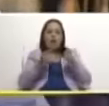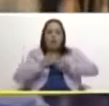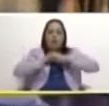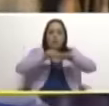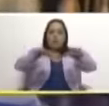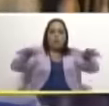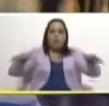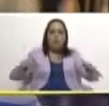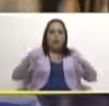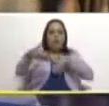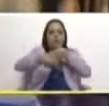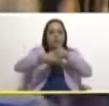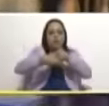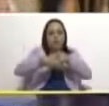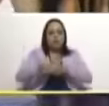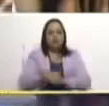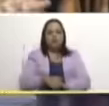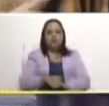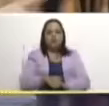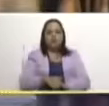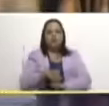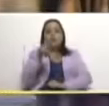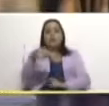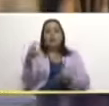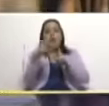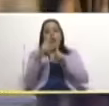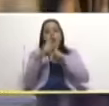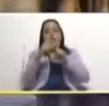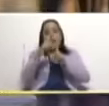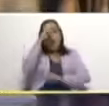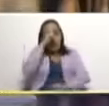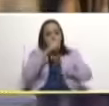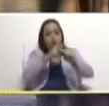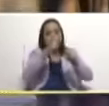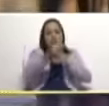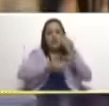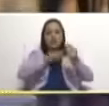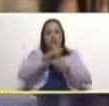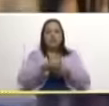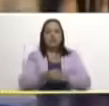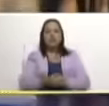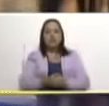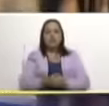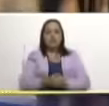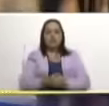redes, en las palabras de homenaje que se le han